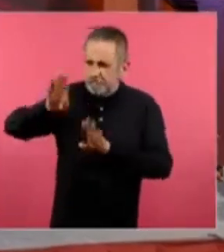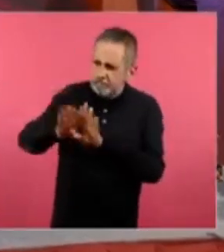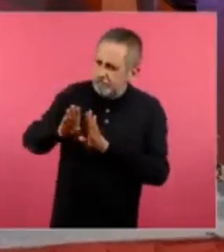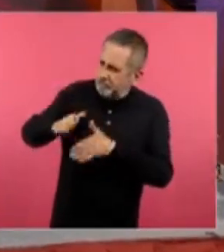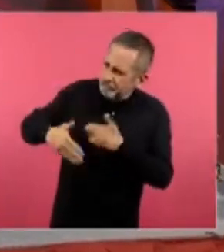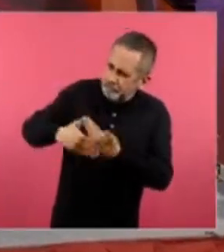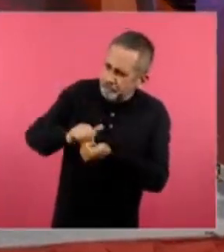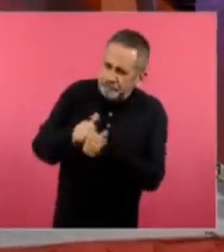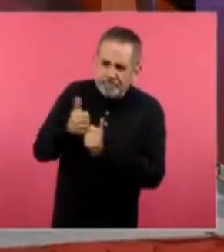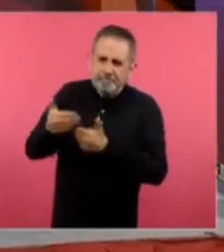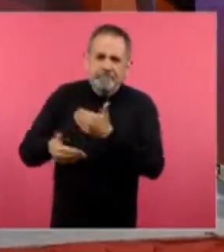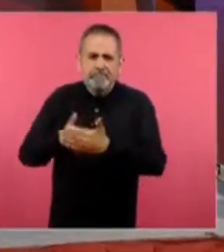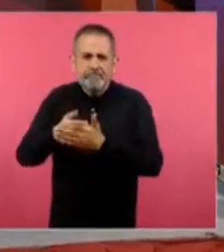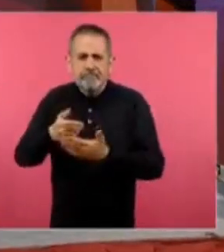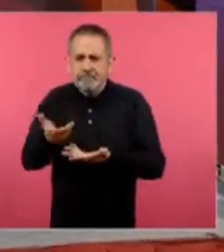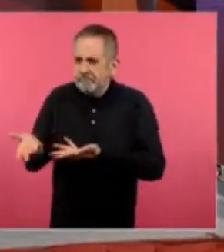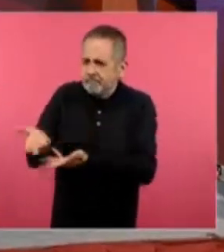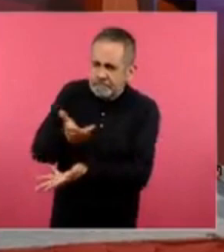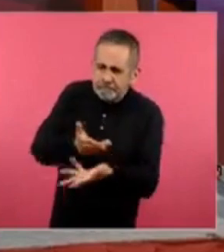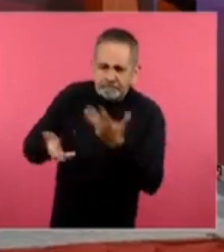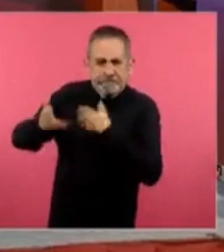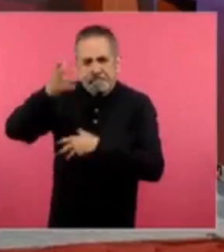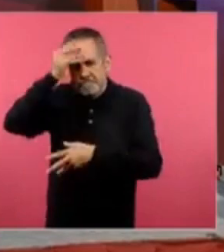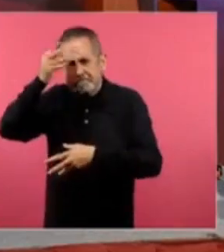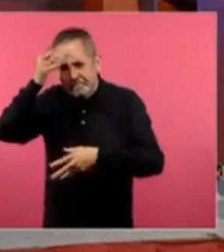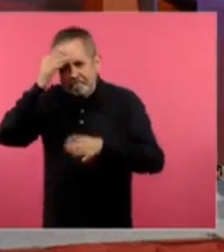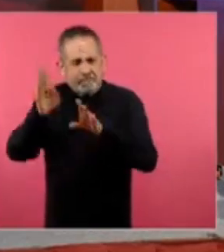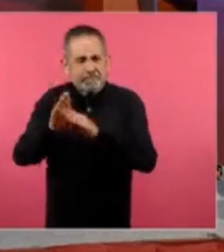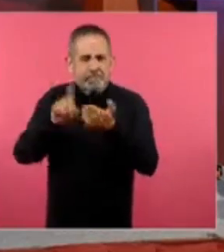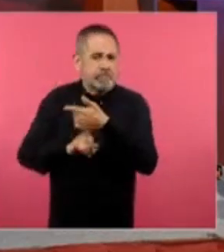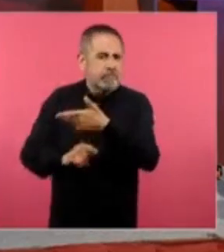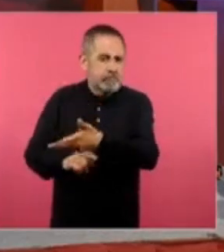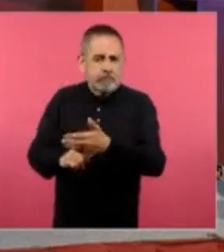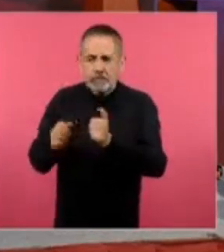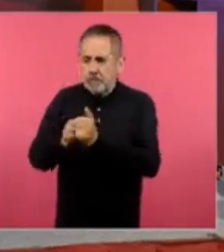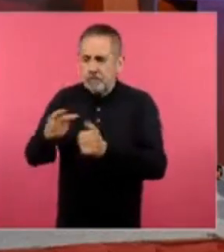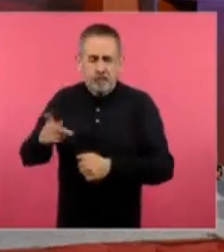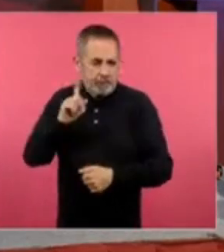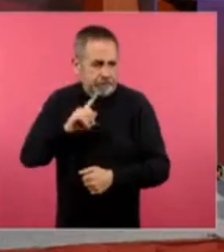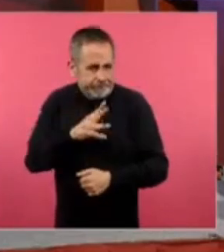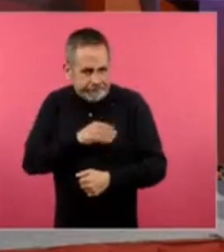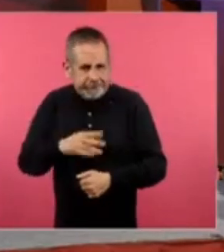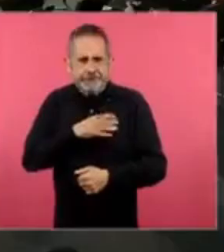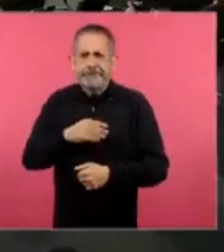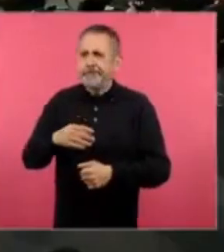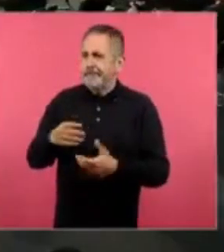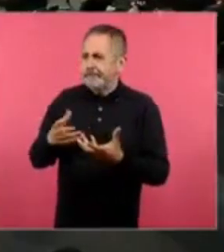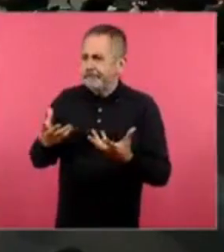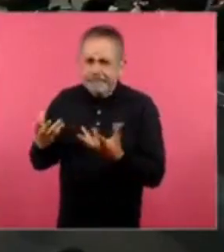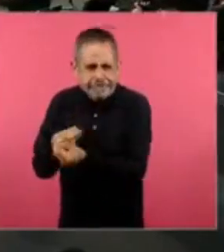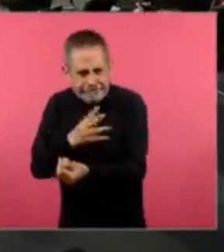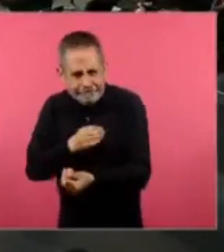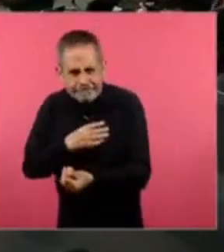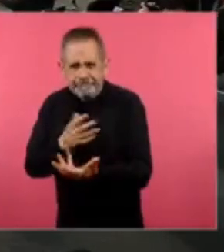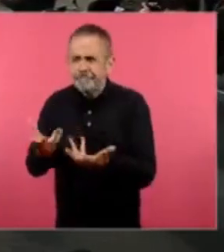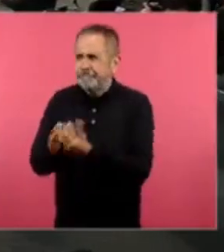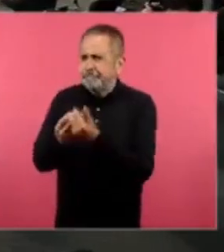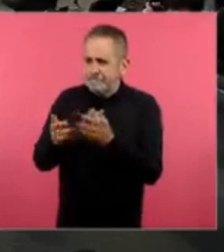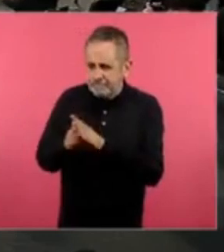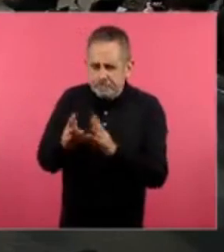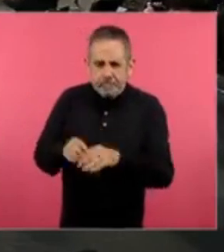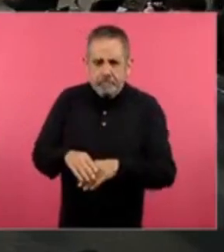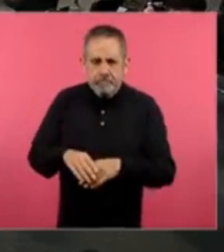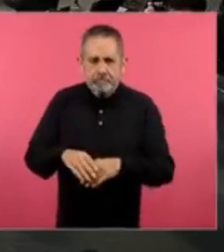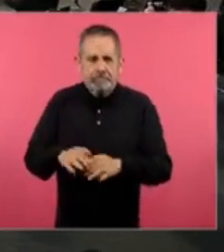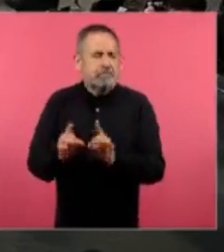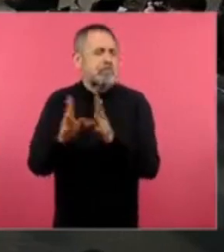a compartir el aprendizaje, a generarlo, ¿sí?, con sus hijas e hijos. Esta es la manera. No es al